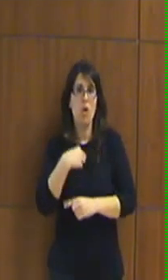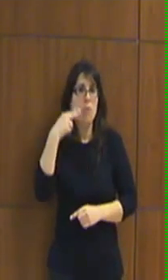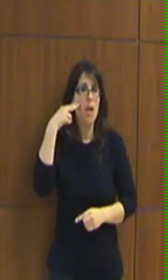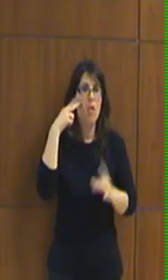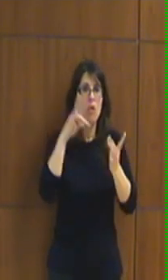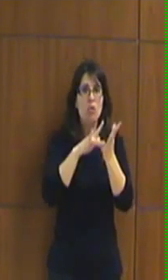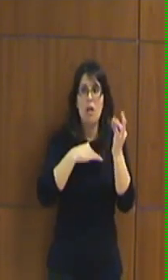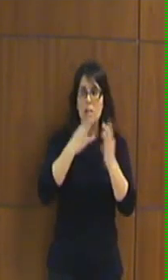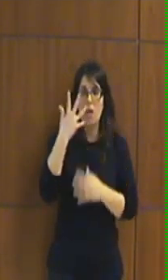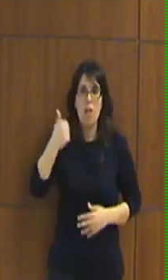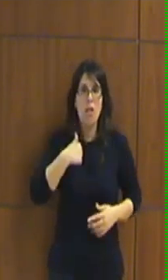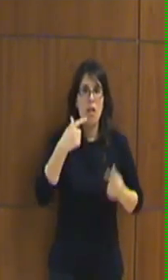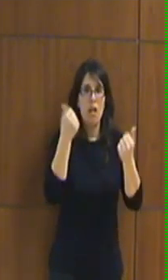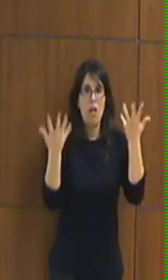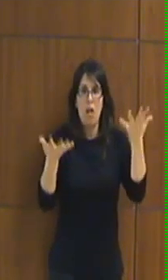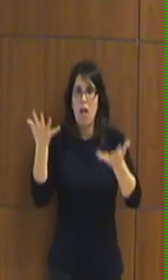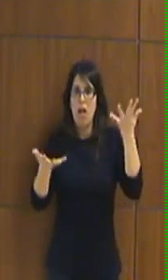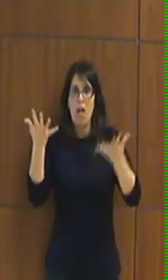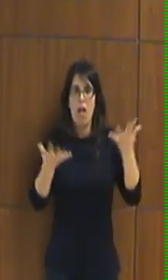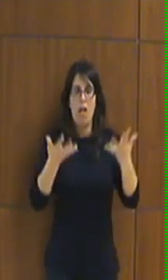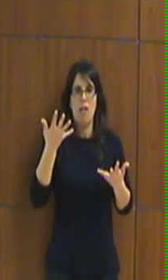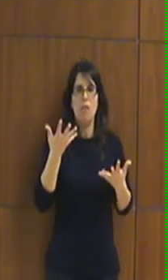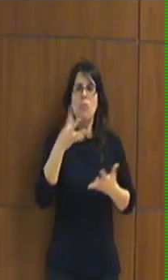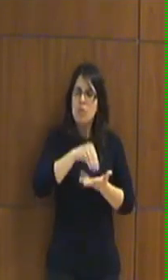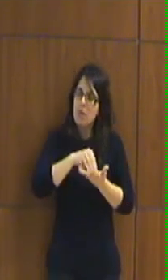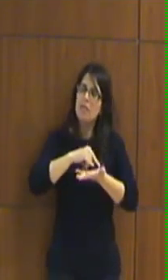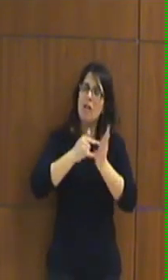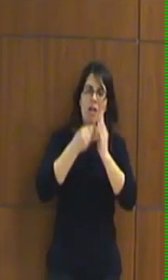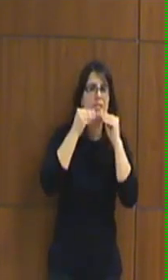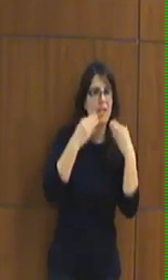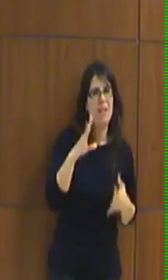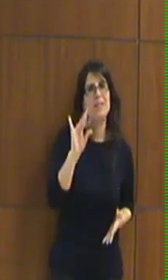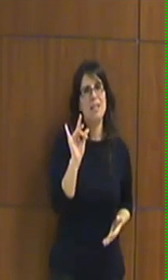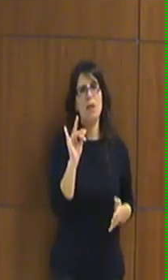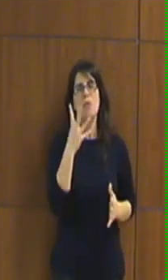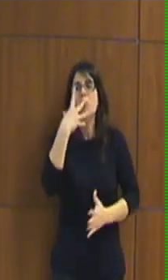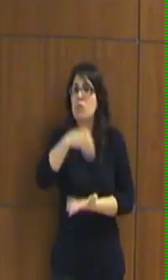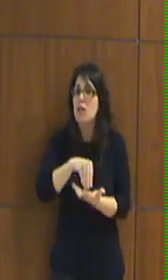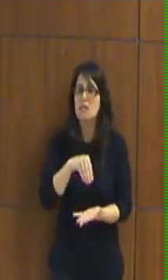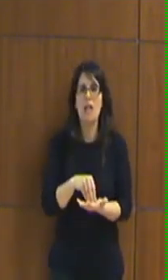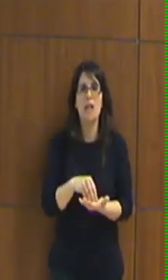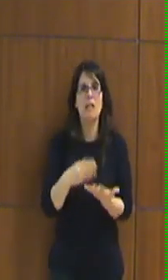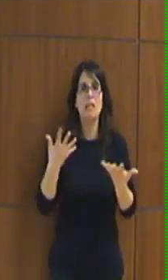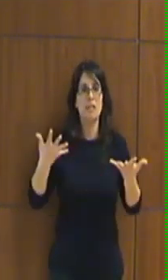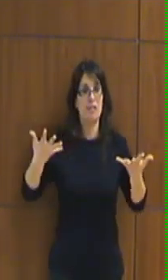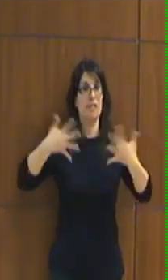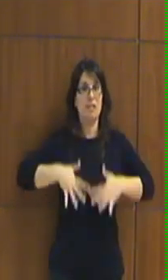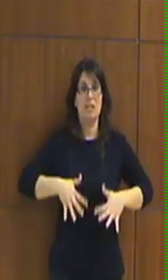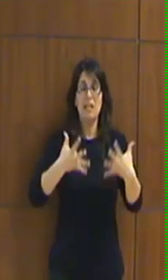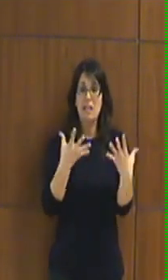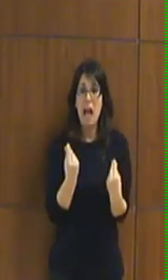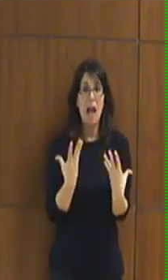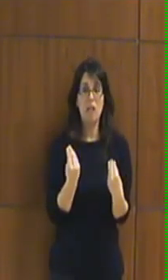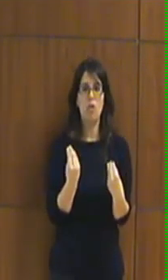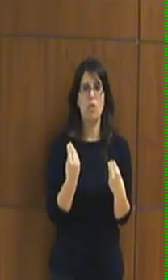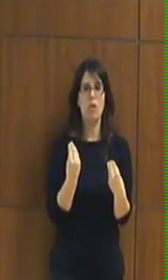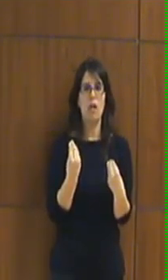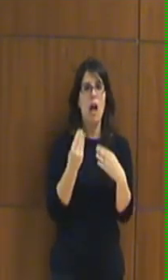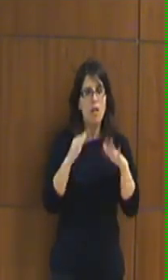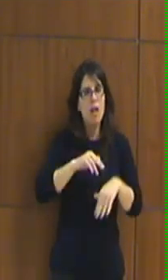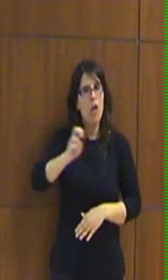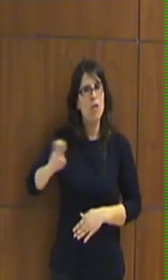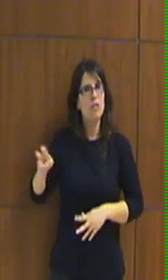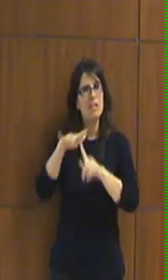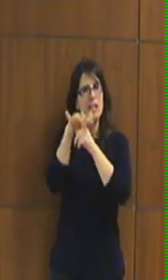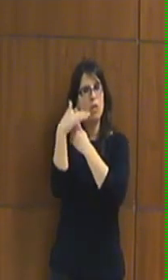dinero. A veces la tecnología está bien, ¿no? Pero a veces la tenemos tan implantada que nos olvidamos de que realmente a lo